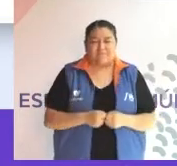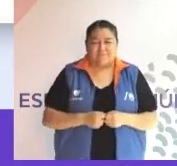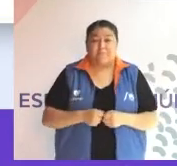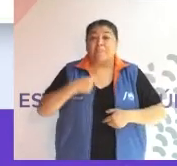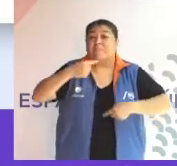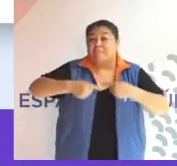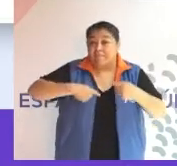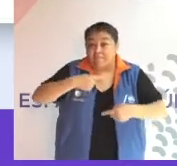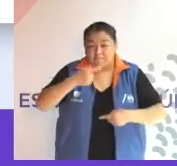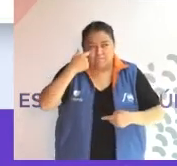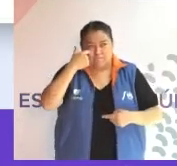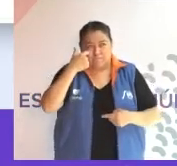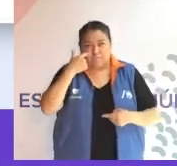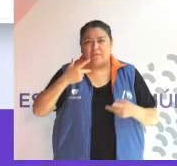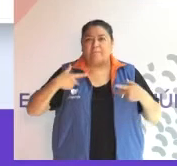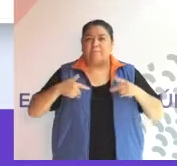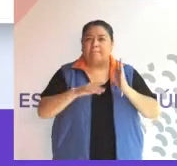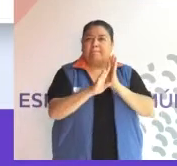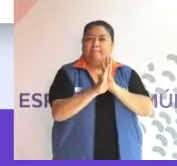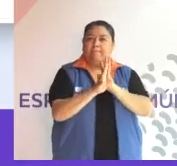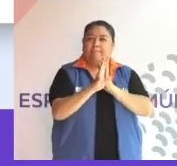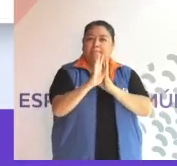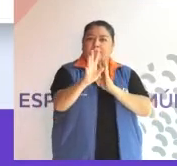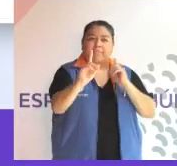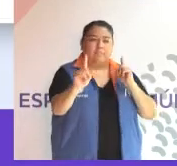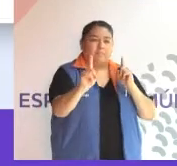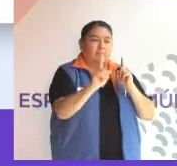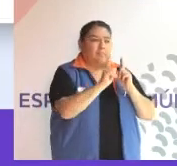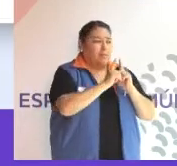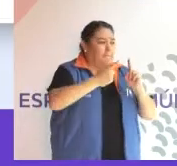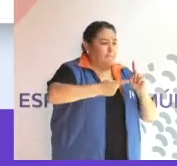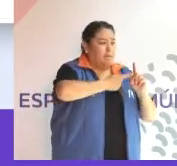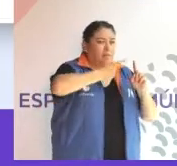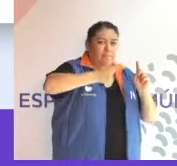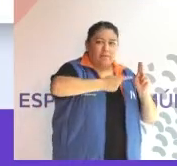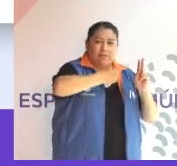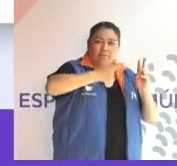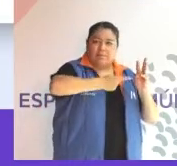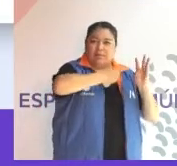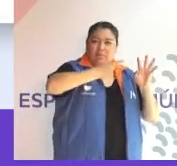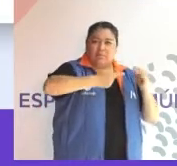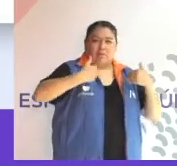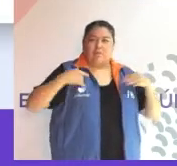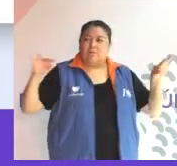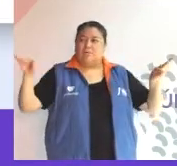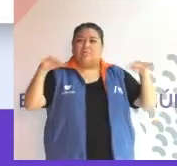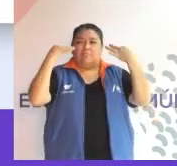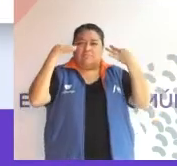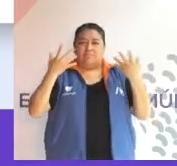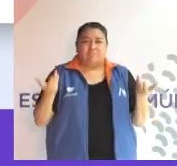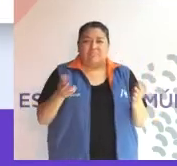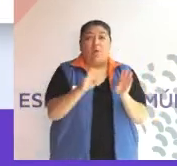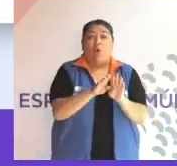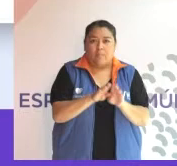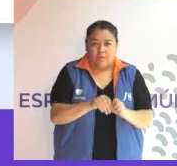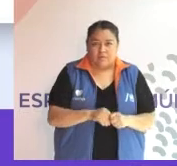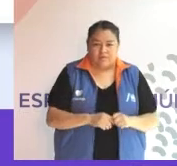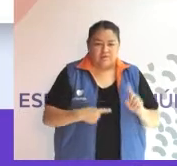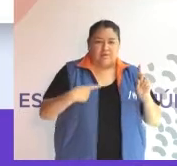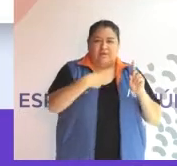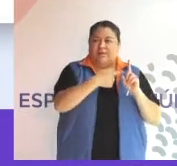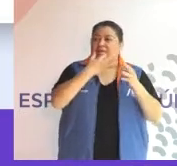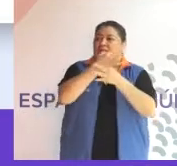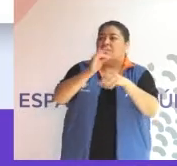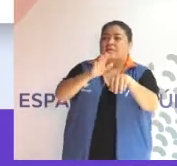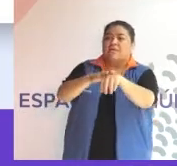al final había una cola de gente queriéndole preguntar a Sarmiento, ¿cómo le hago para que mi organización se vea? Y finalmente dijo,